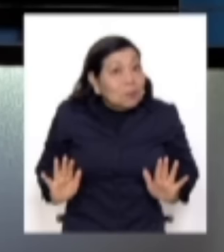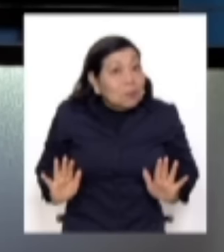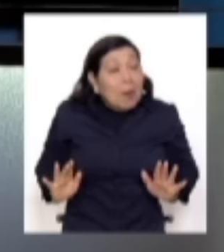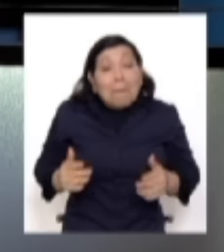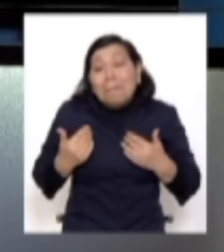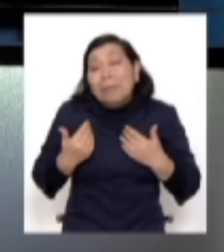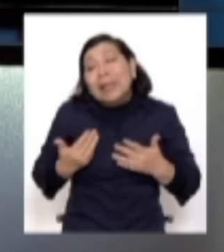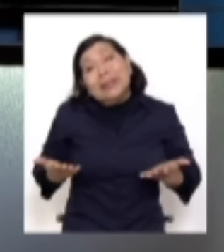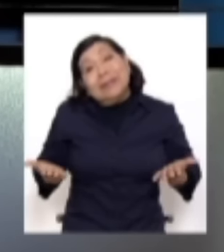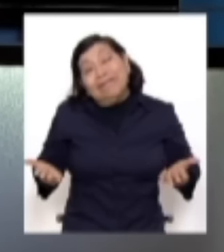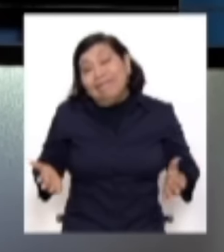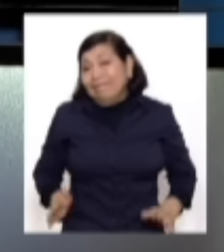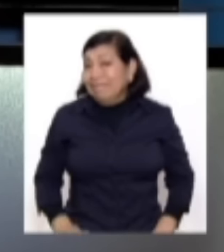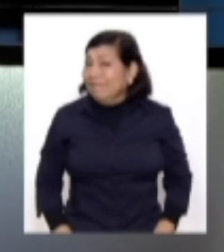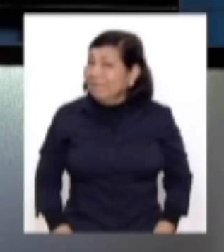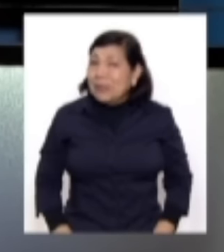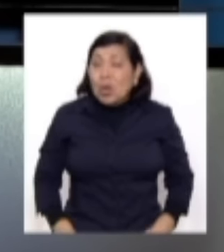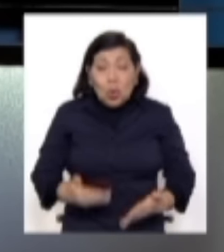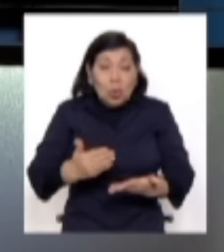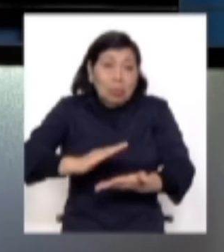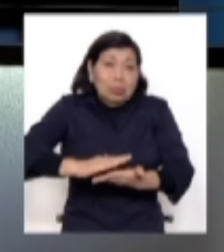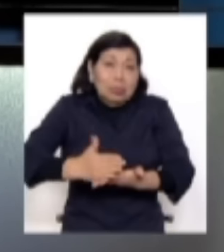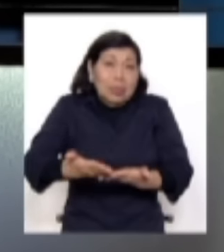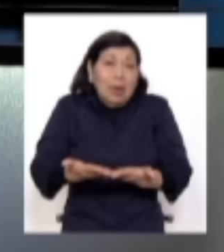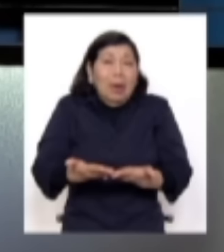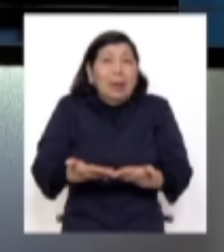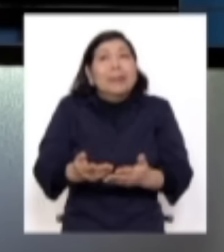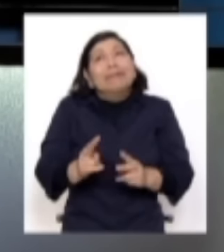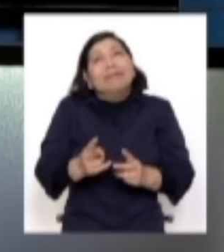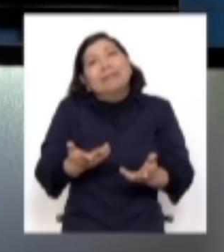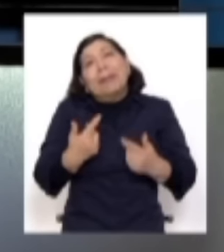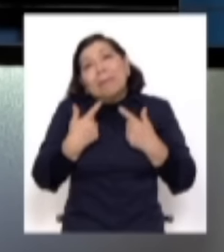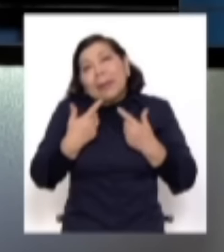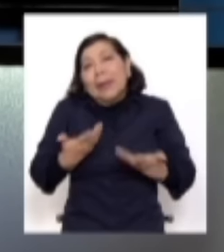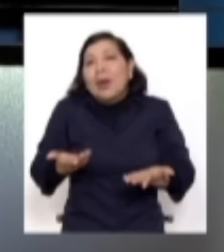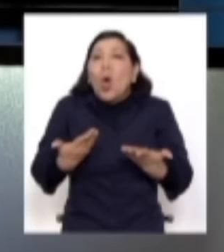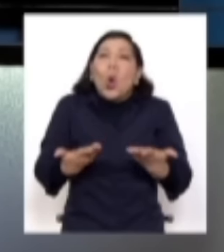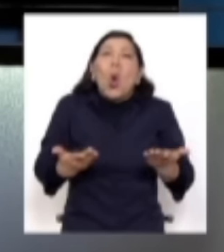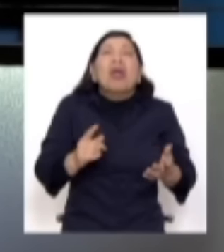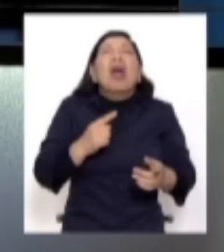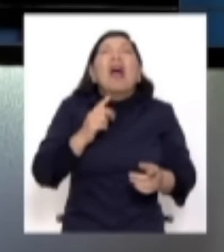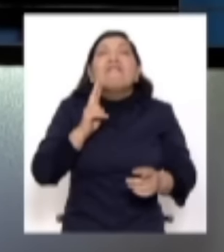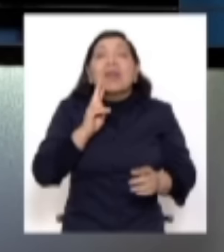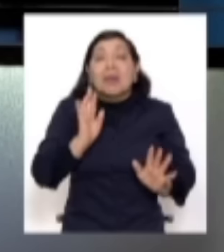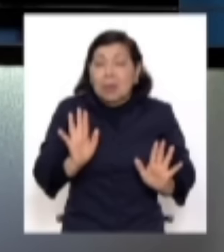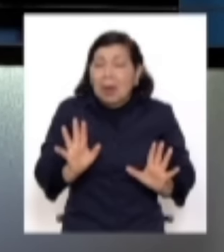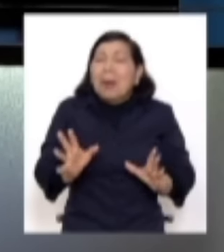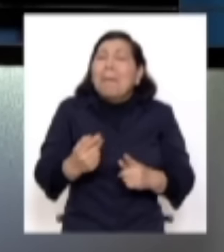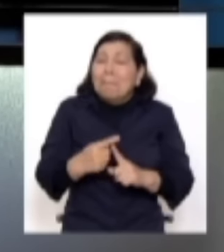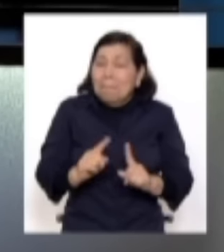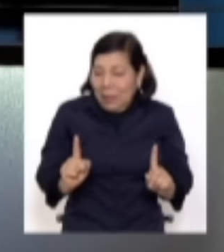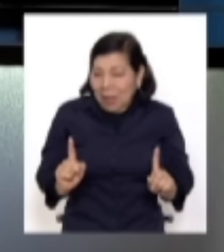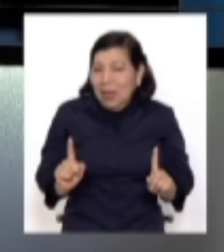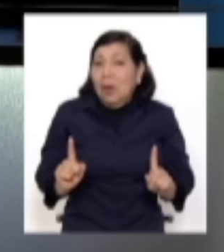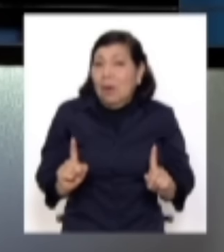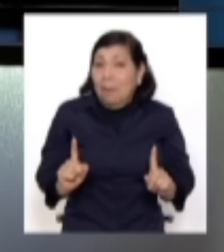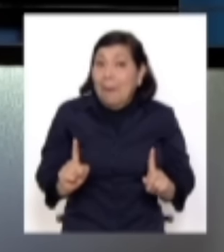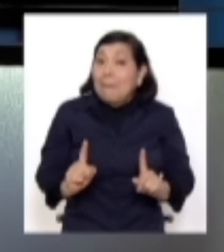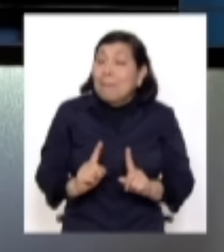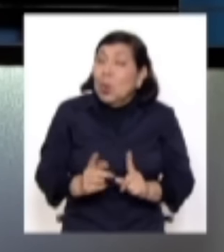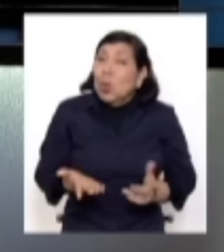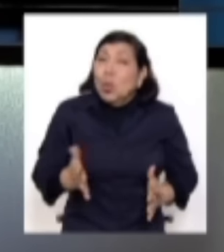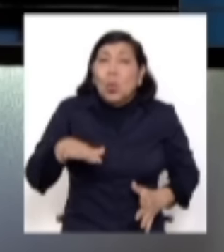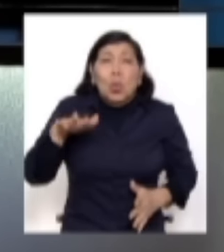la pérdida en esos objetos de valor, algunos artefactos, que se puede recuperar finalmente con el tiempo.